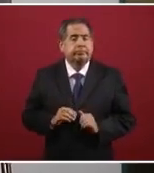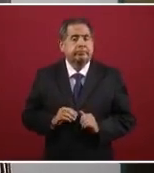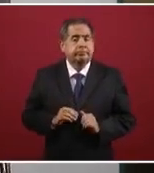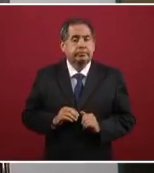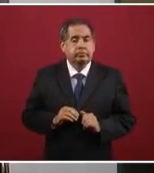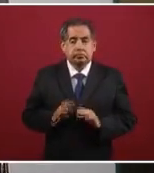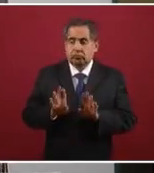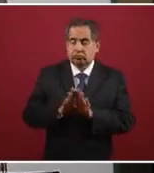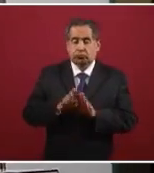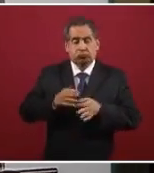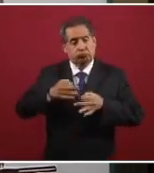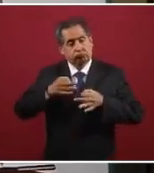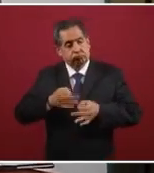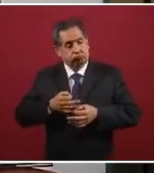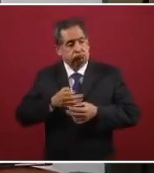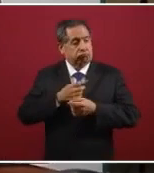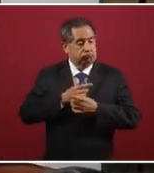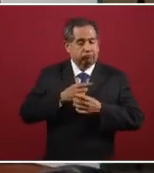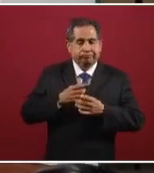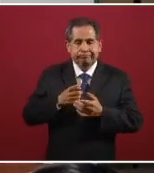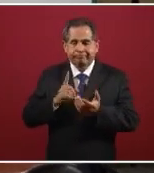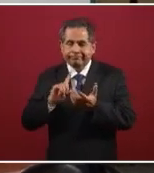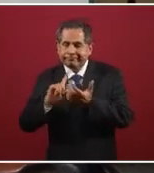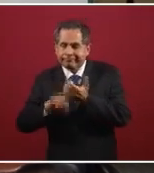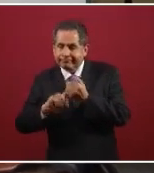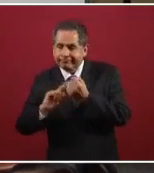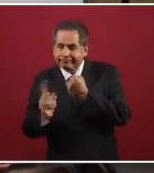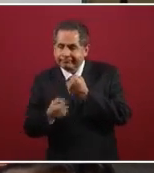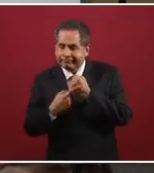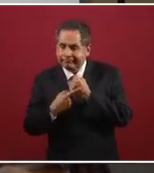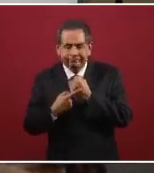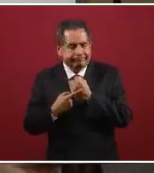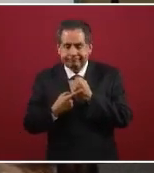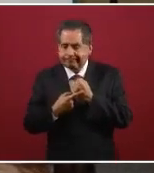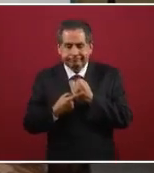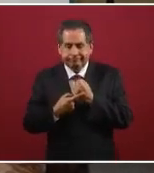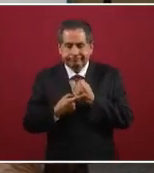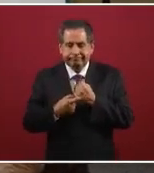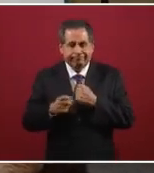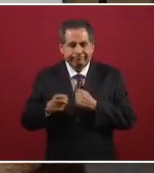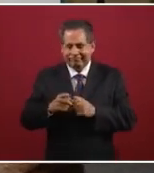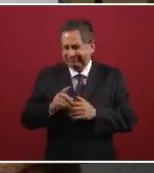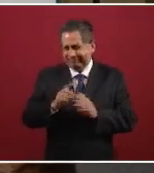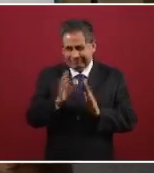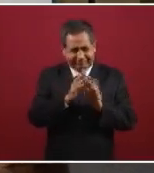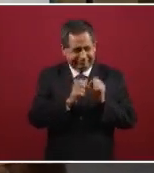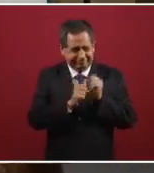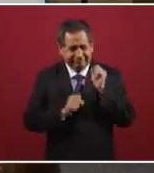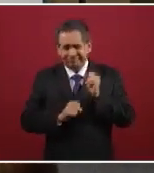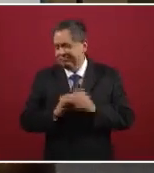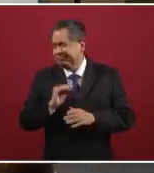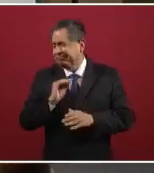las formas, pero lo cierto es que la Constitución y las leyes se violaban en el fondo.